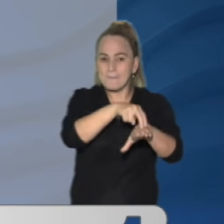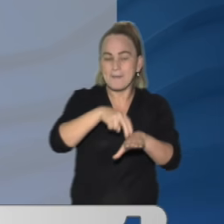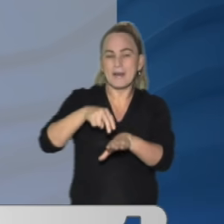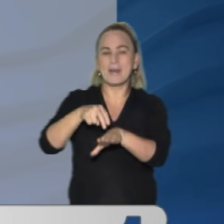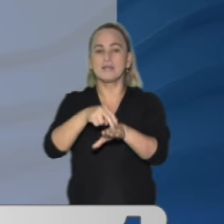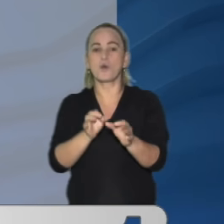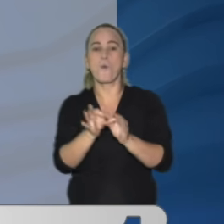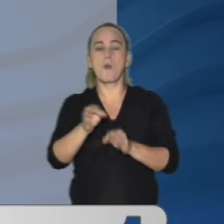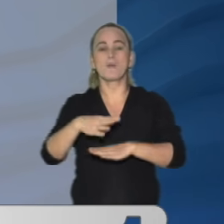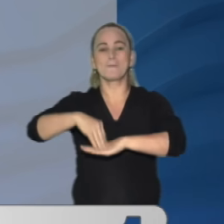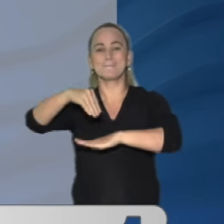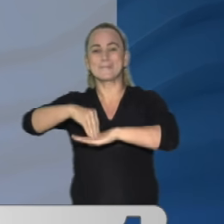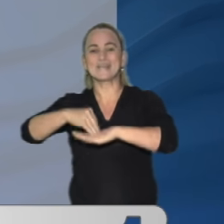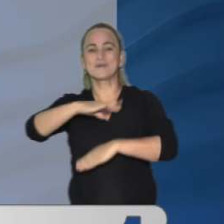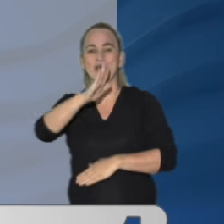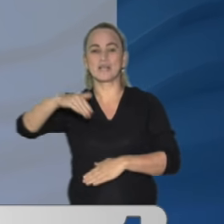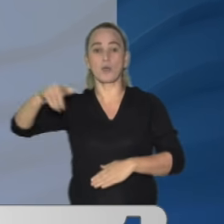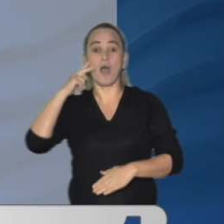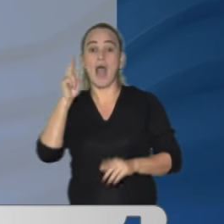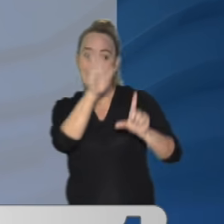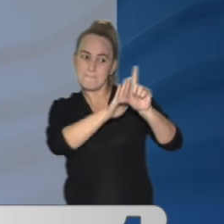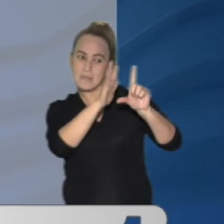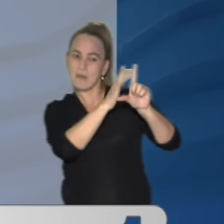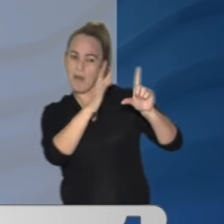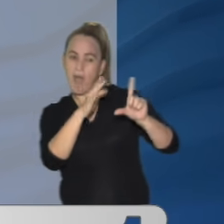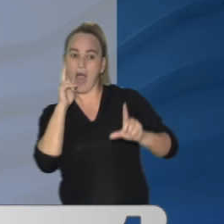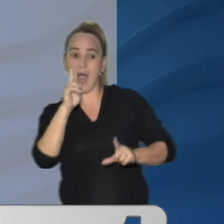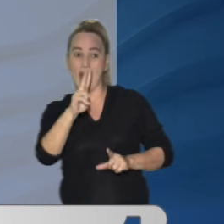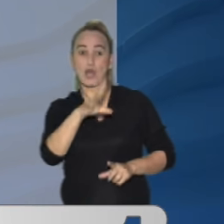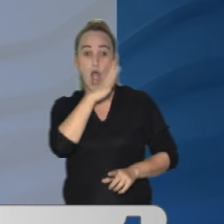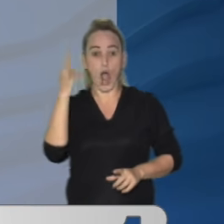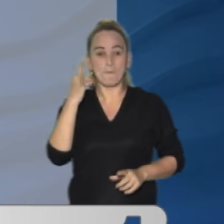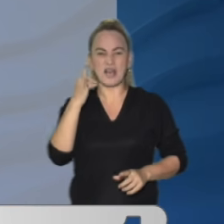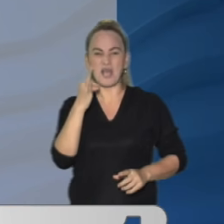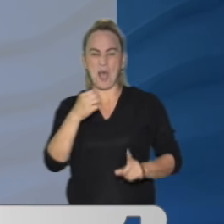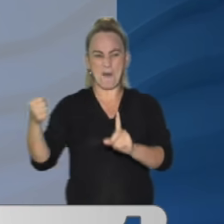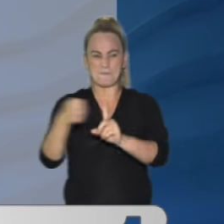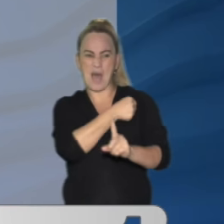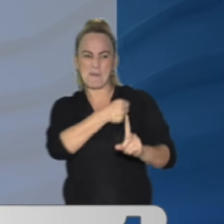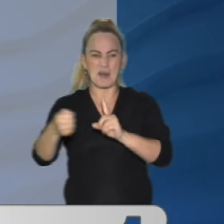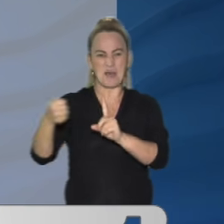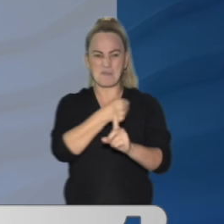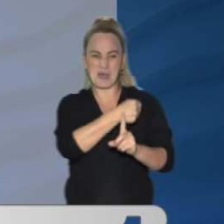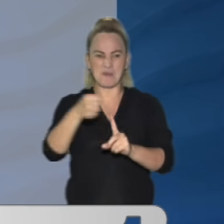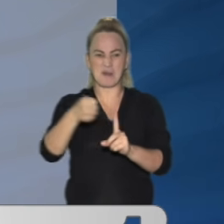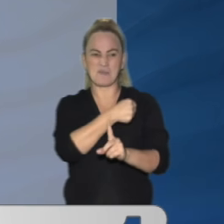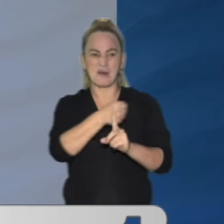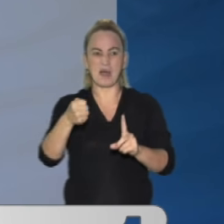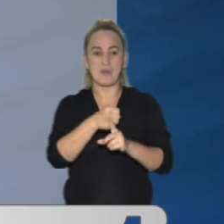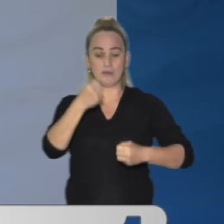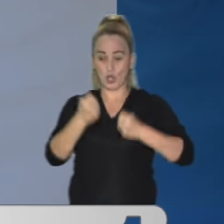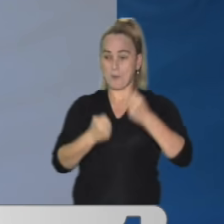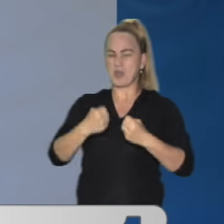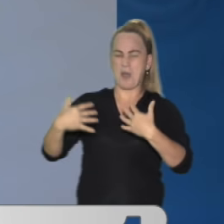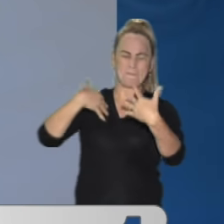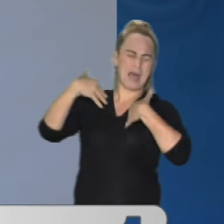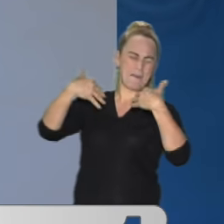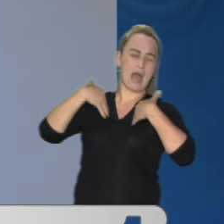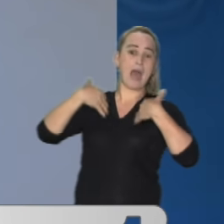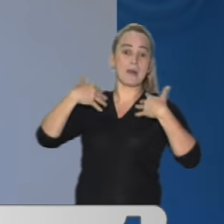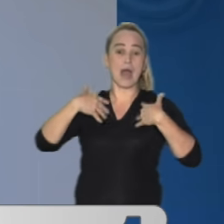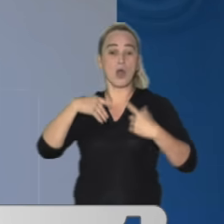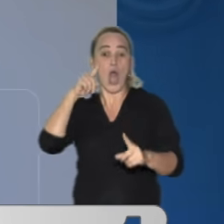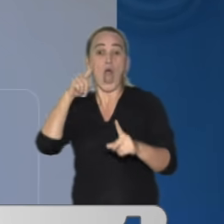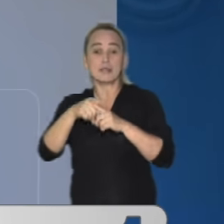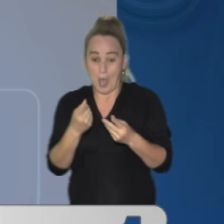el municipio de Bello, Antioquia. Allí se ve cómo este hombre, sin consideración, golpea fuertemente al conductor y todo para robarle